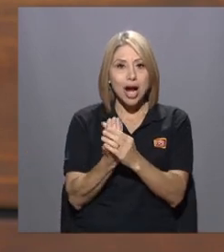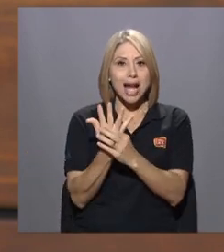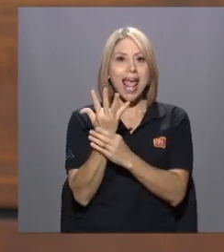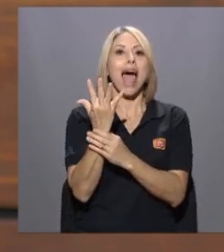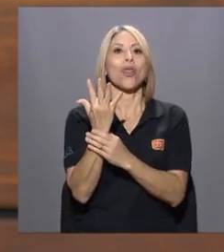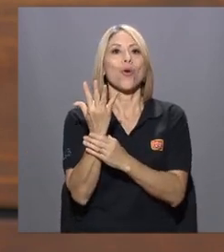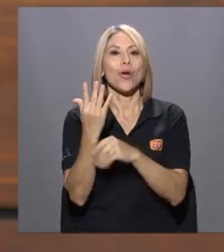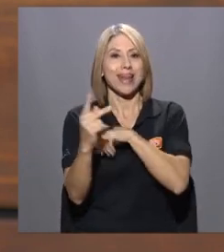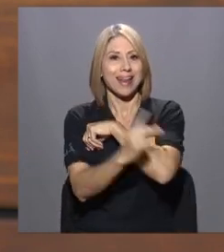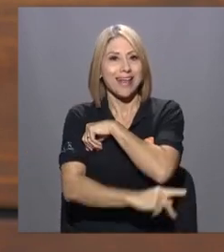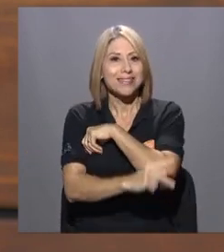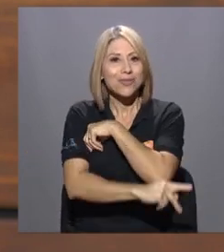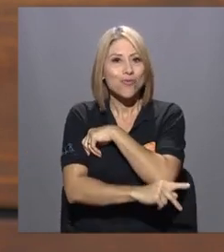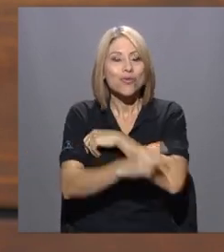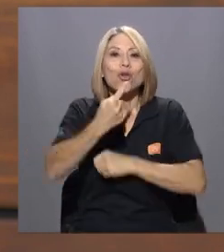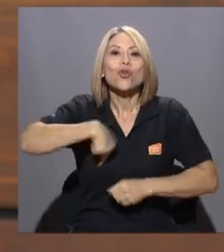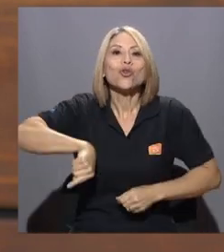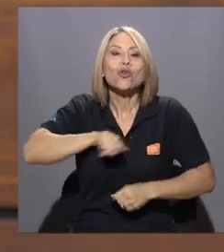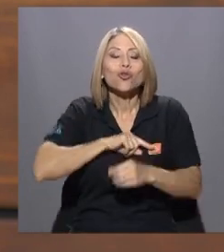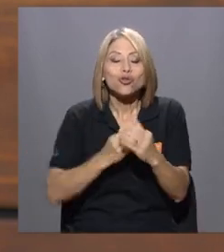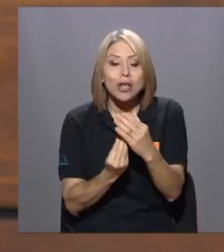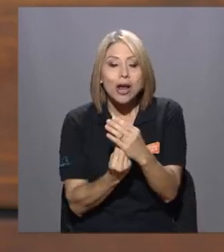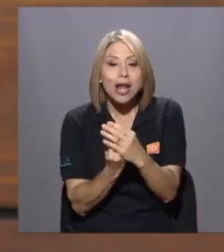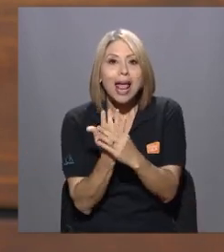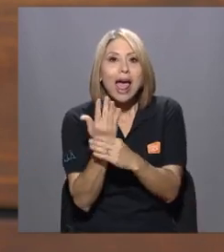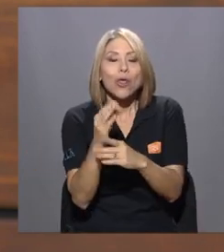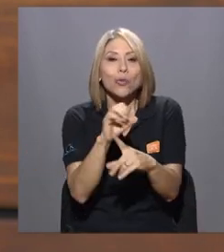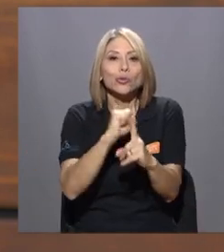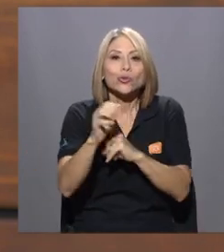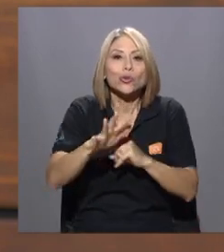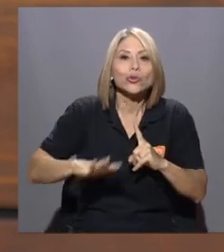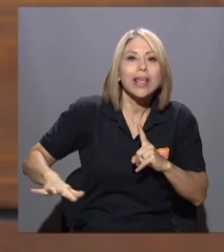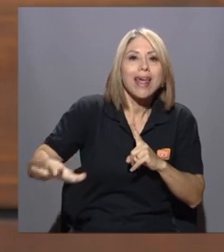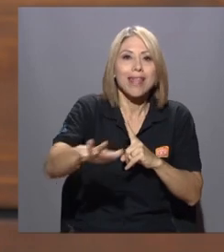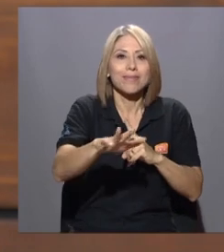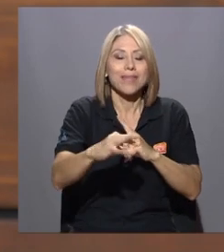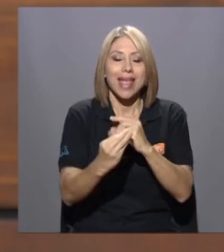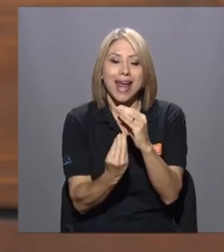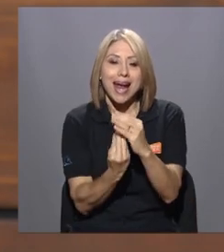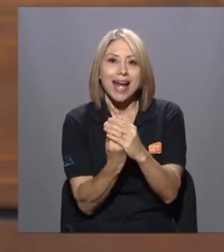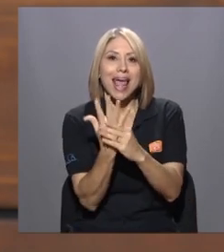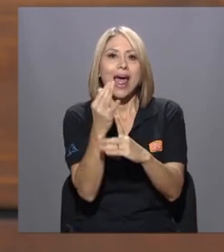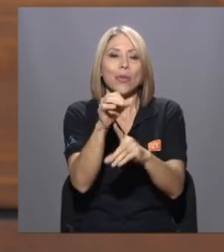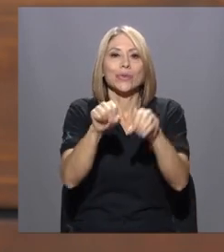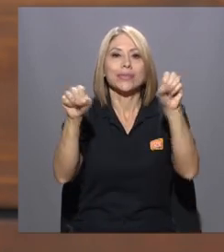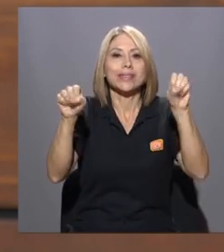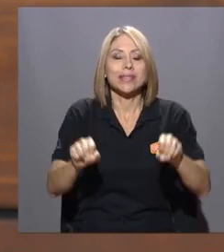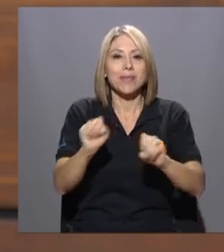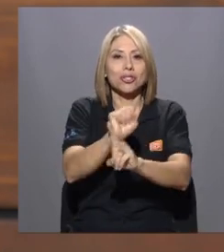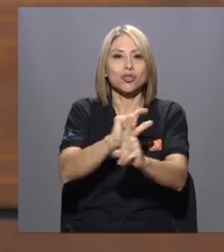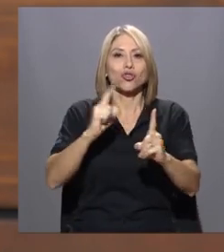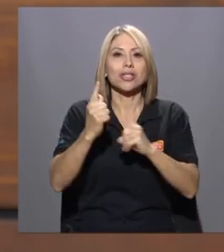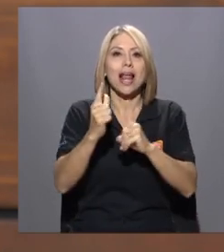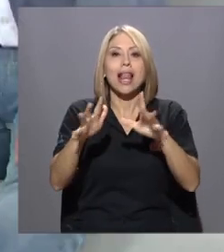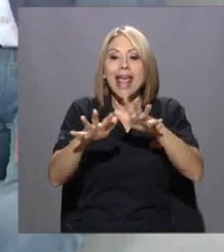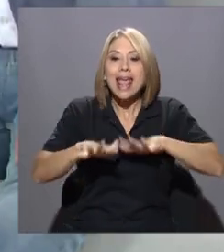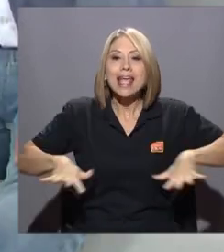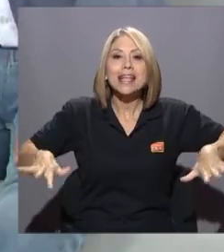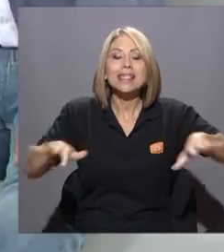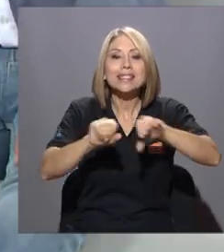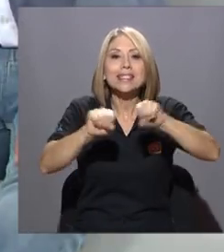hemos creado una sociedad, hemos creado un sistema social, un Estado social de